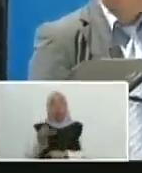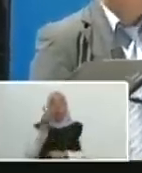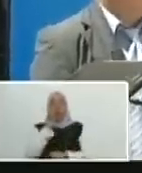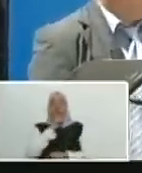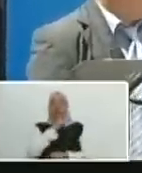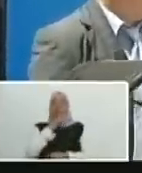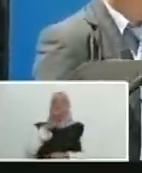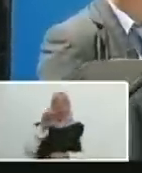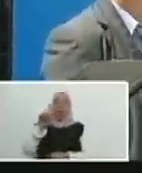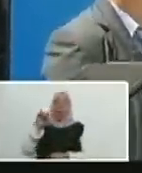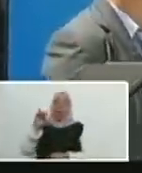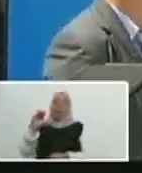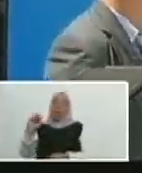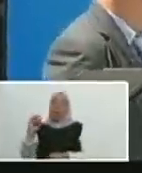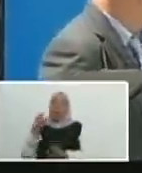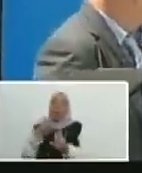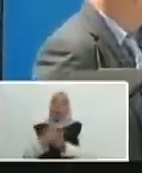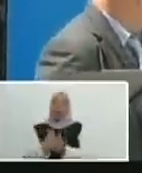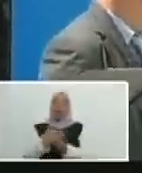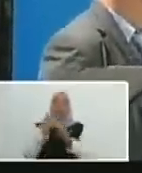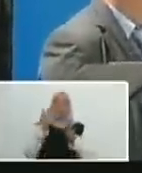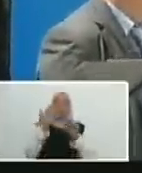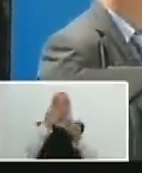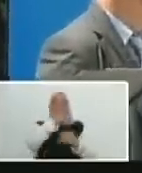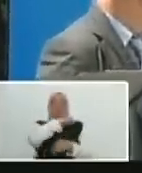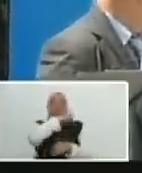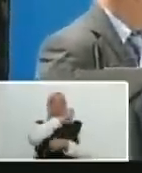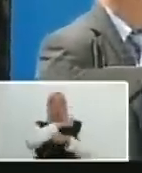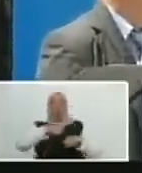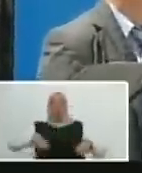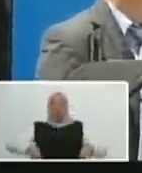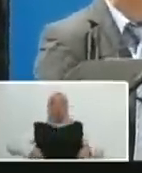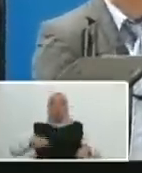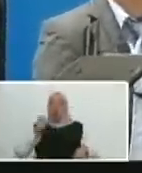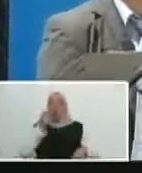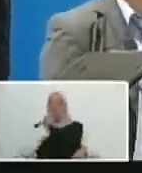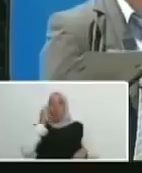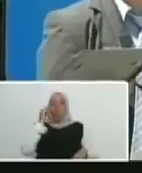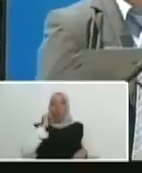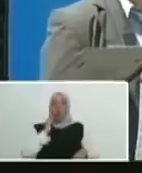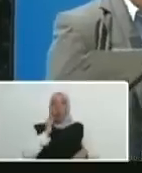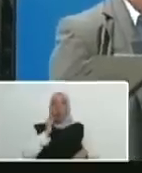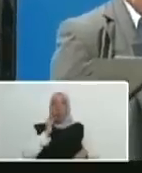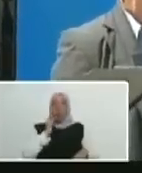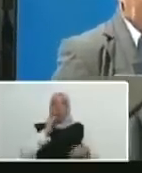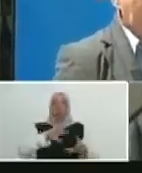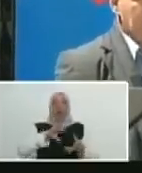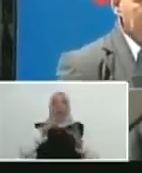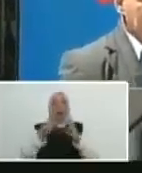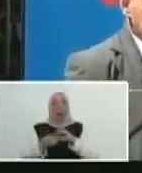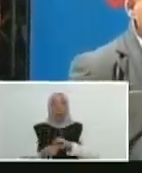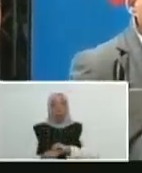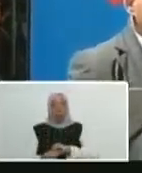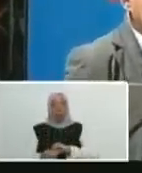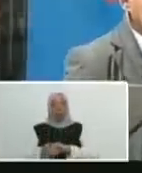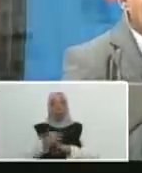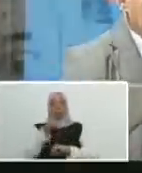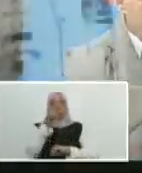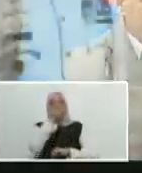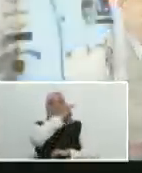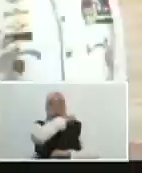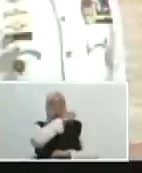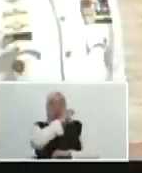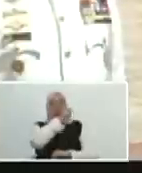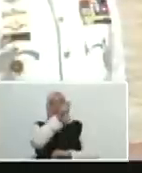Estrada Paredes, comandante general de la Guardia Nacional Bolivariana, en reemplazo del mayor general